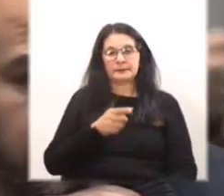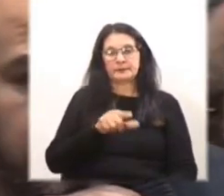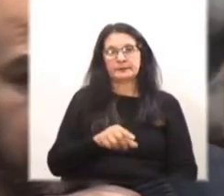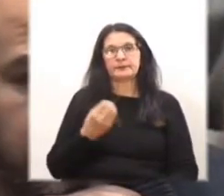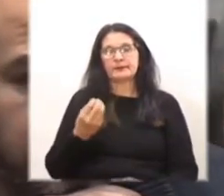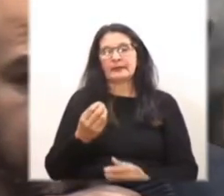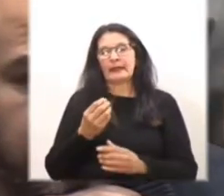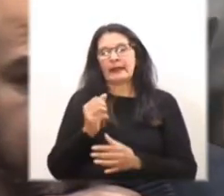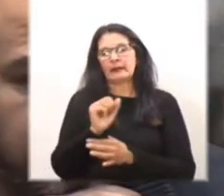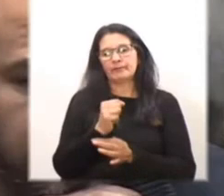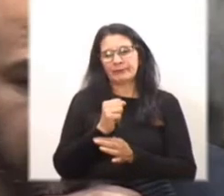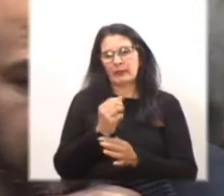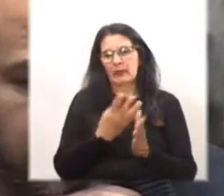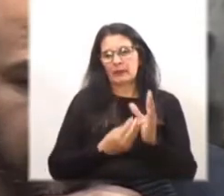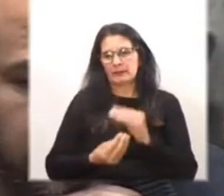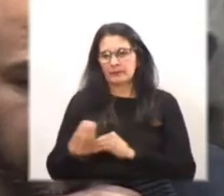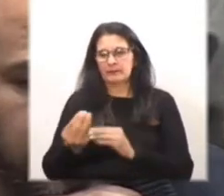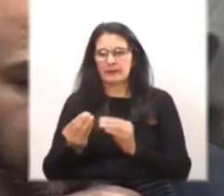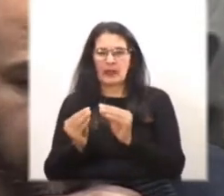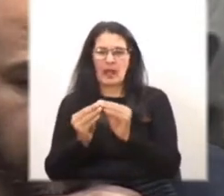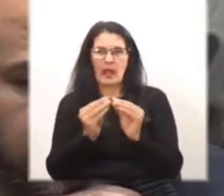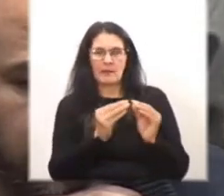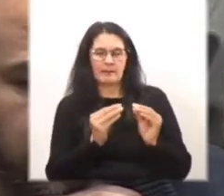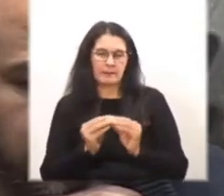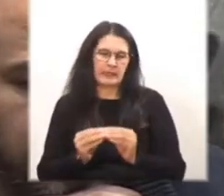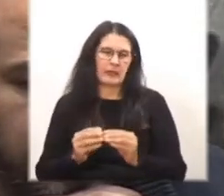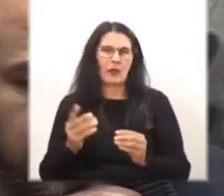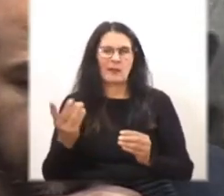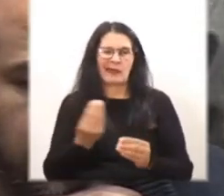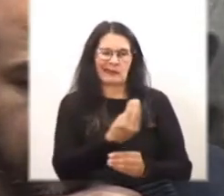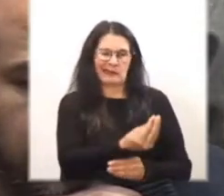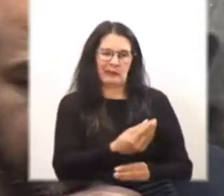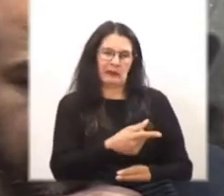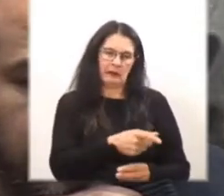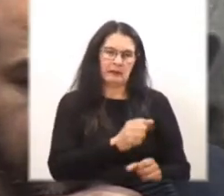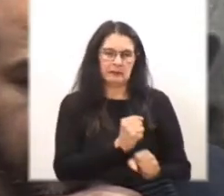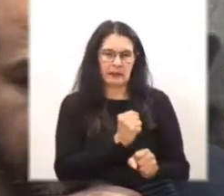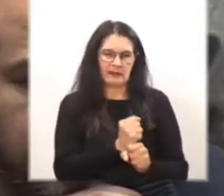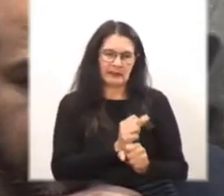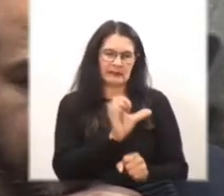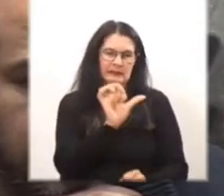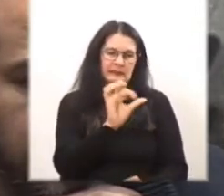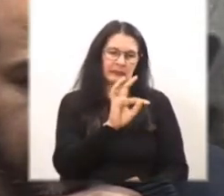y punteros políticos a trabajar como funcionarios en CTM